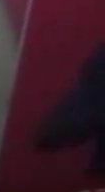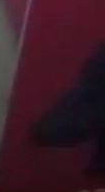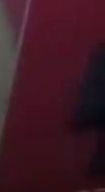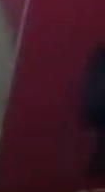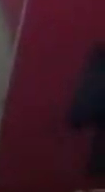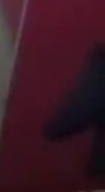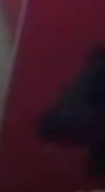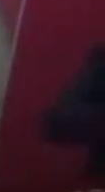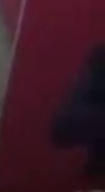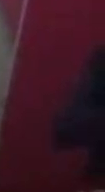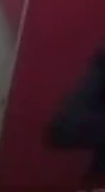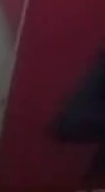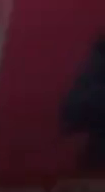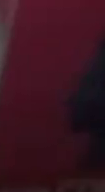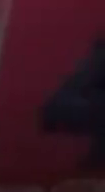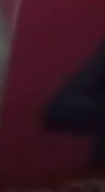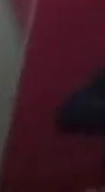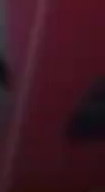Fíjense